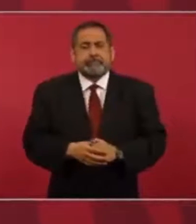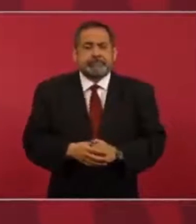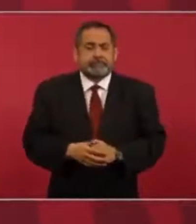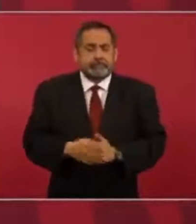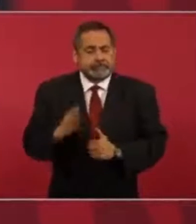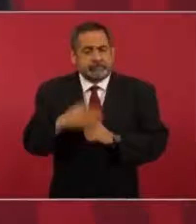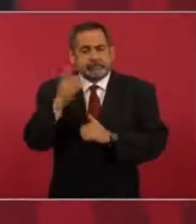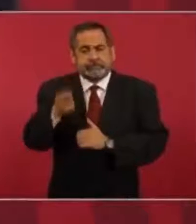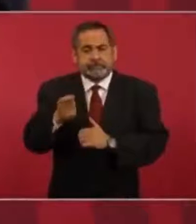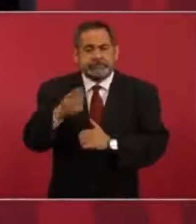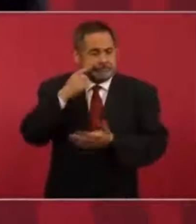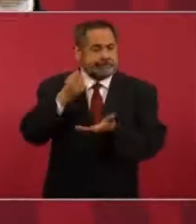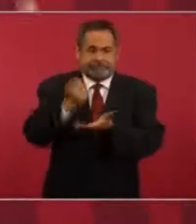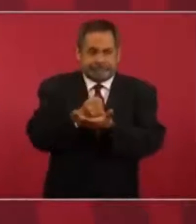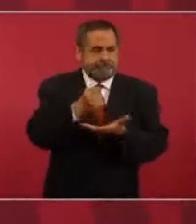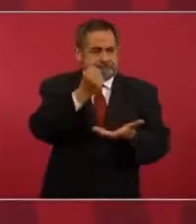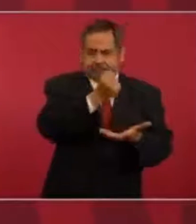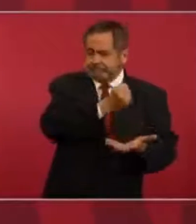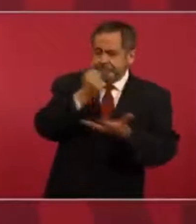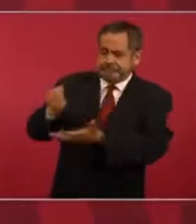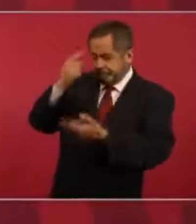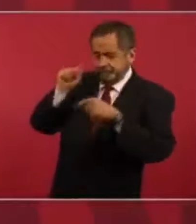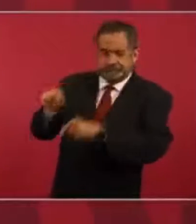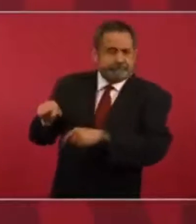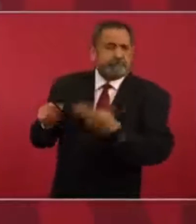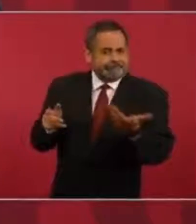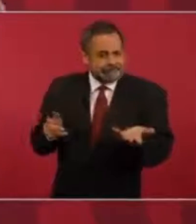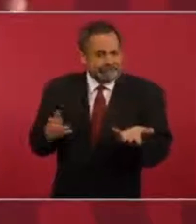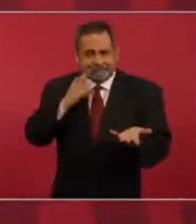¿Por qué no se aprueban los recursos para